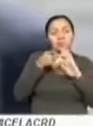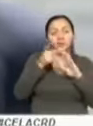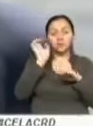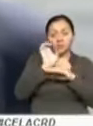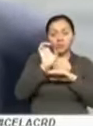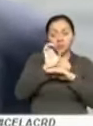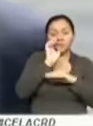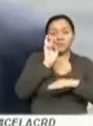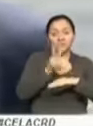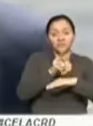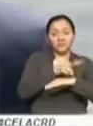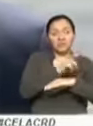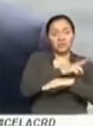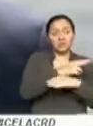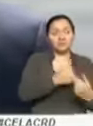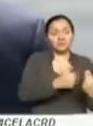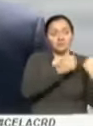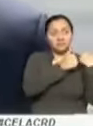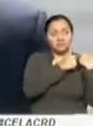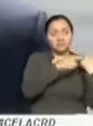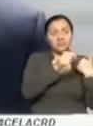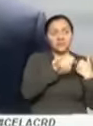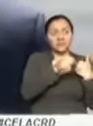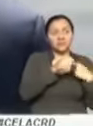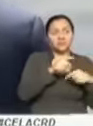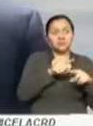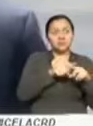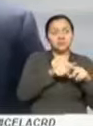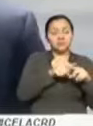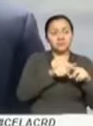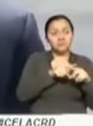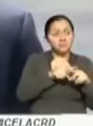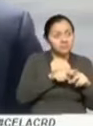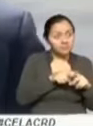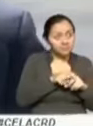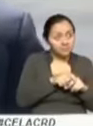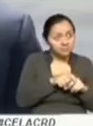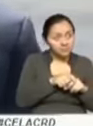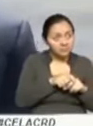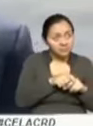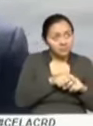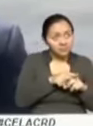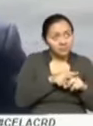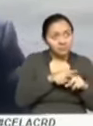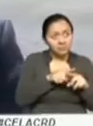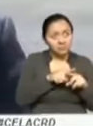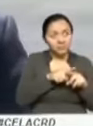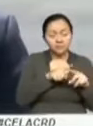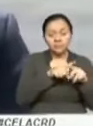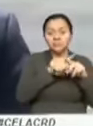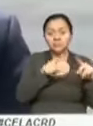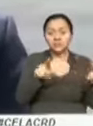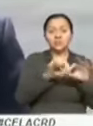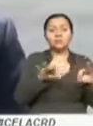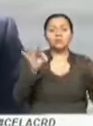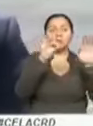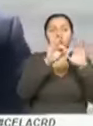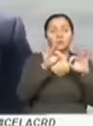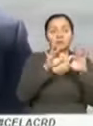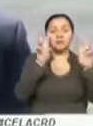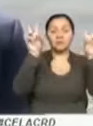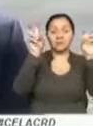Fiscalía y al Sistema de Justicia, pero por lo importante de estos casos, personalmente estoy dando seguimiento cada semana, se lo anuncié al